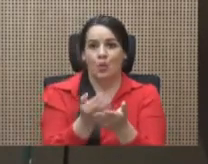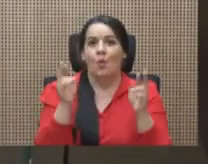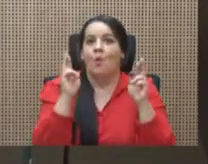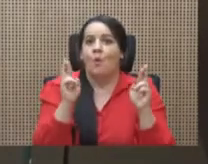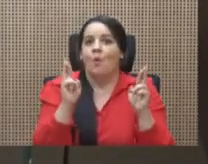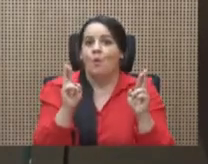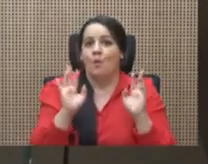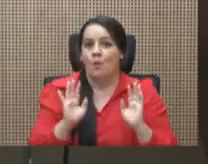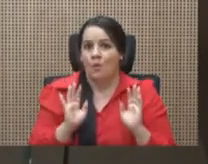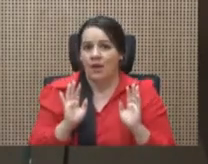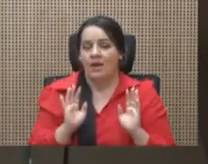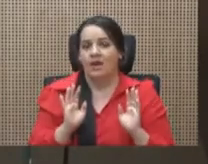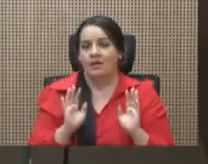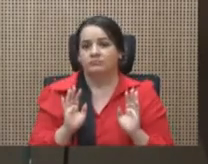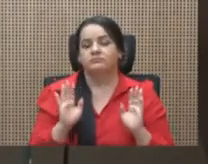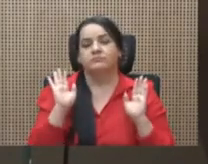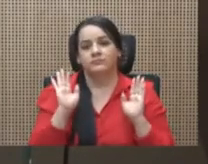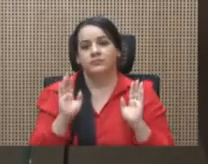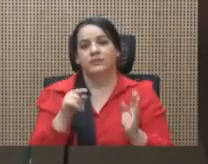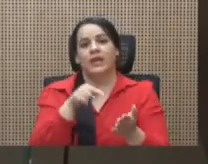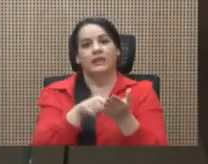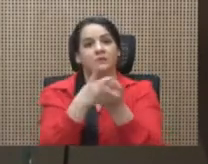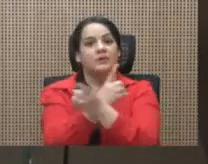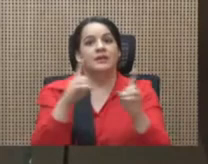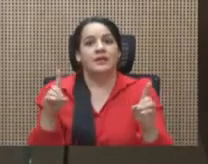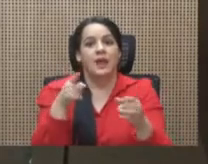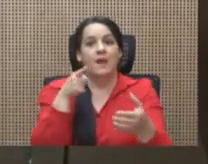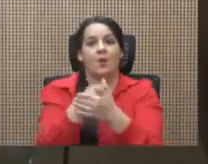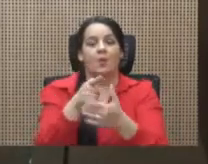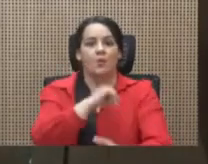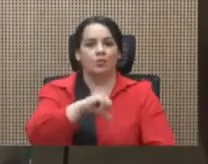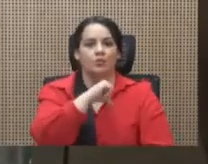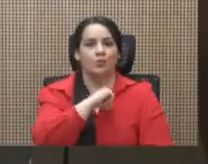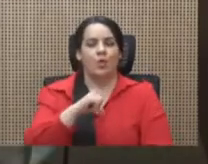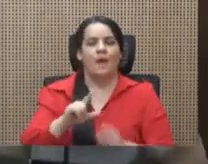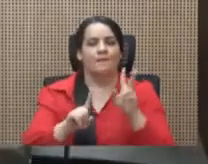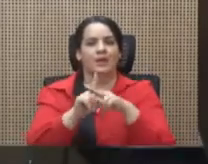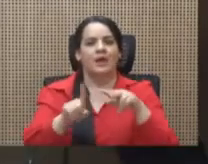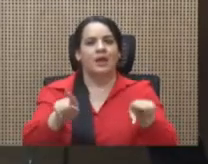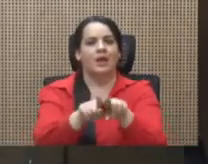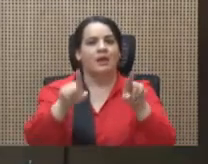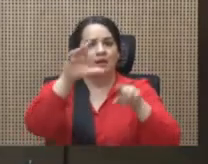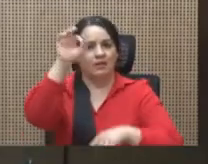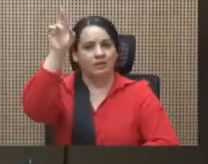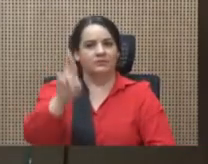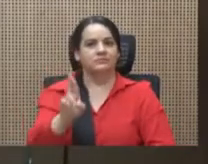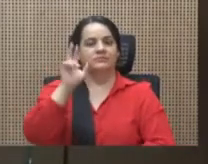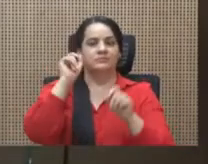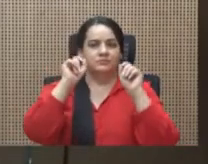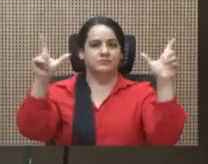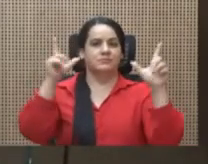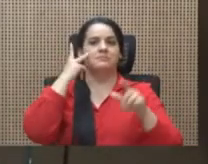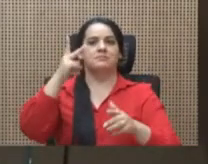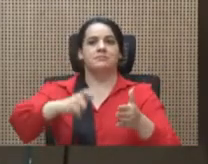democráticos que veo en esa moción en contra de los autoritarismos, lo apliquemos también en Costa Rica, porque me sorprende ver las